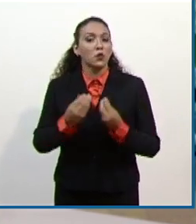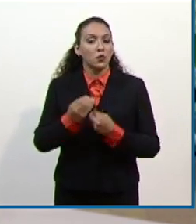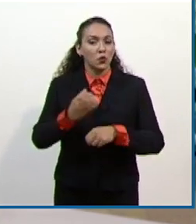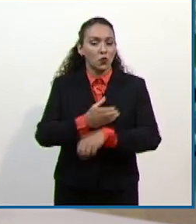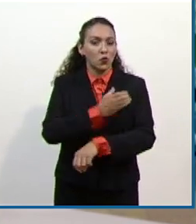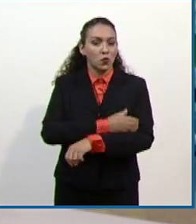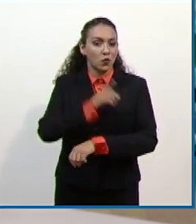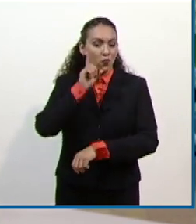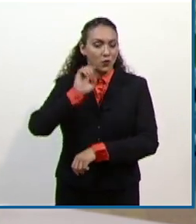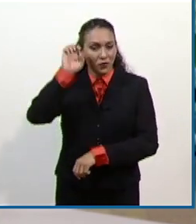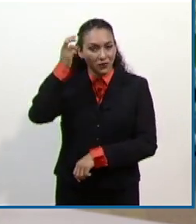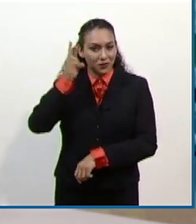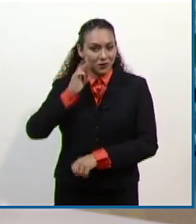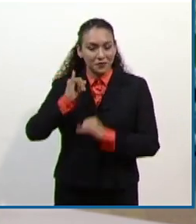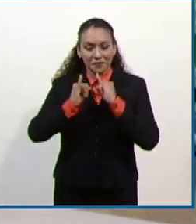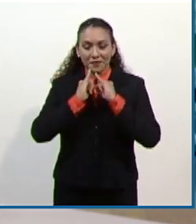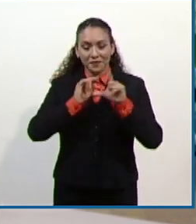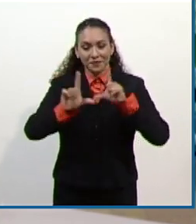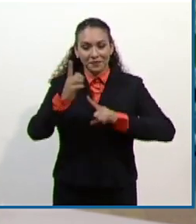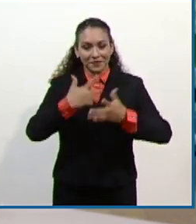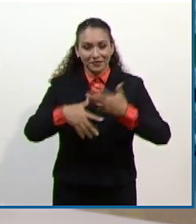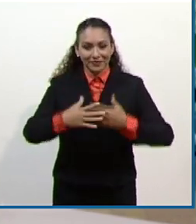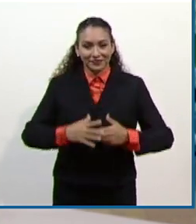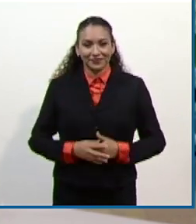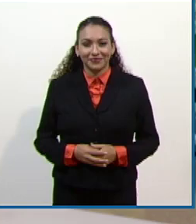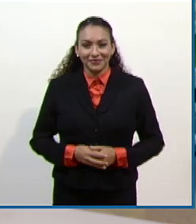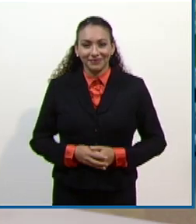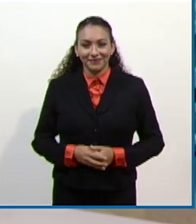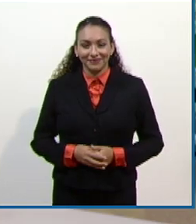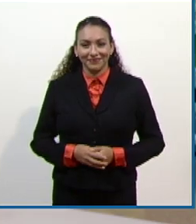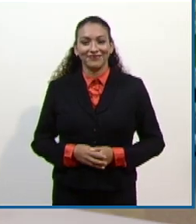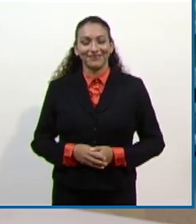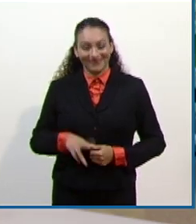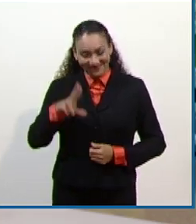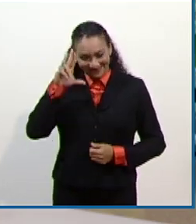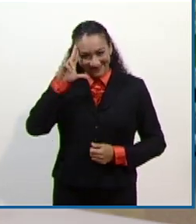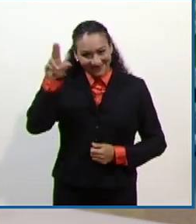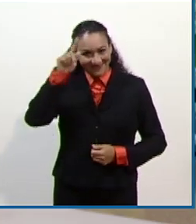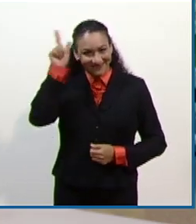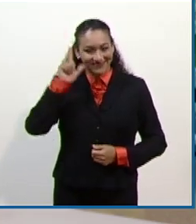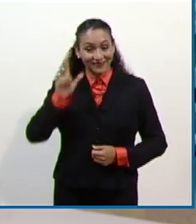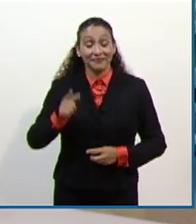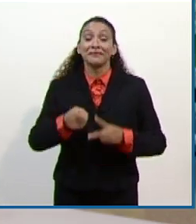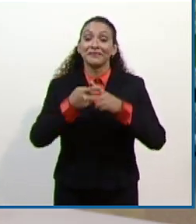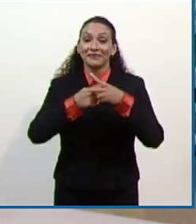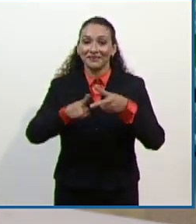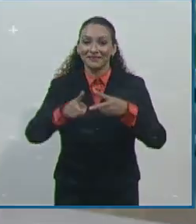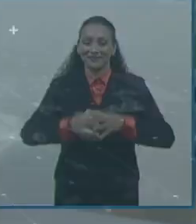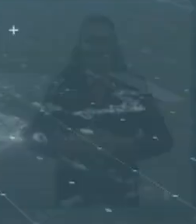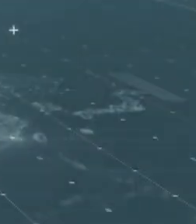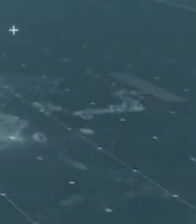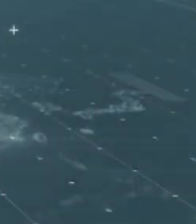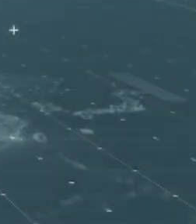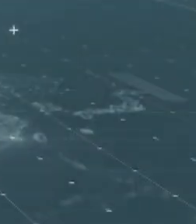Eusiris Rostro en interpretación en lengua de señas mexicana. Hola, Eusiris. Y es así como iniciamos.